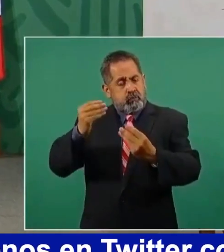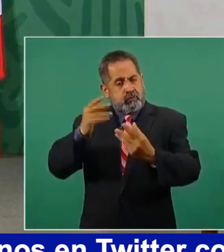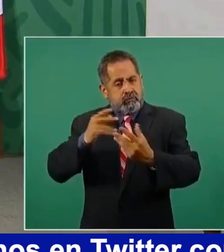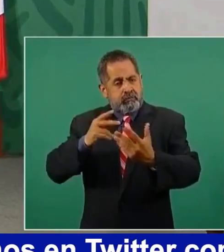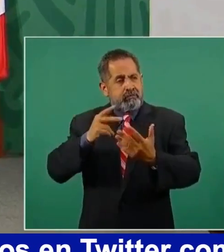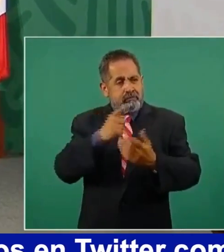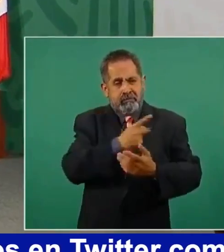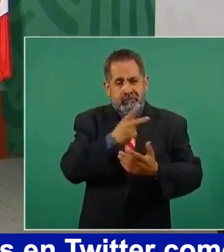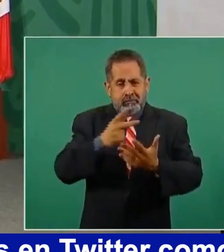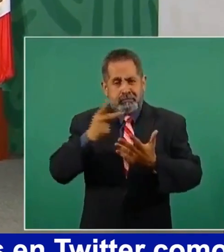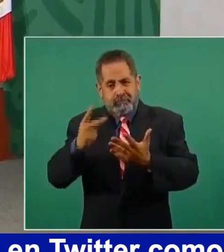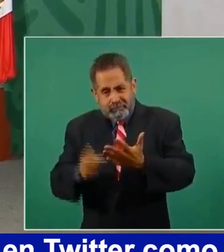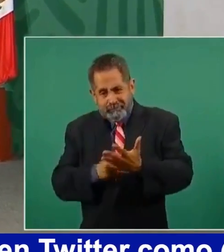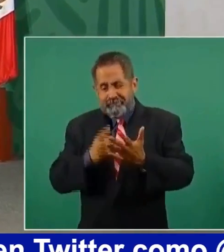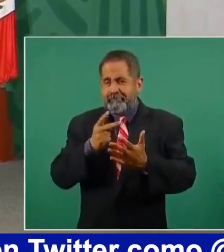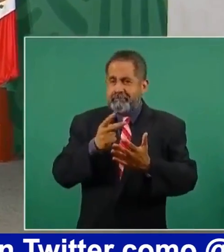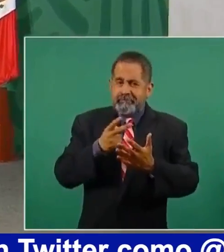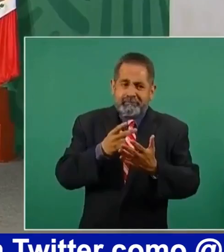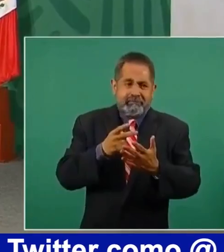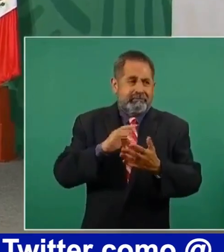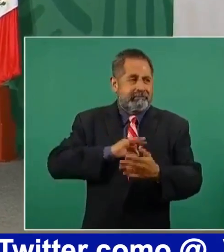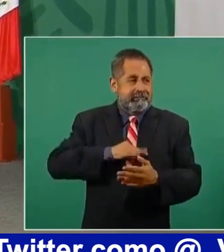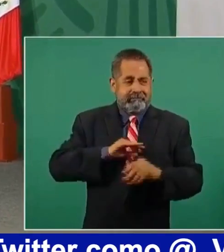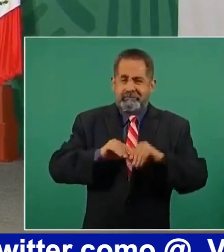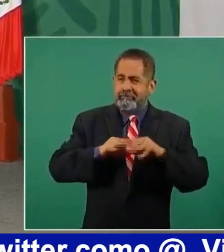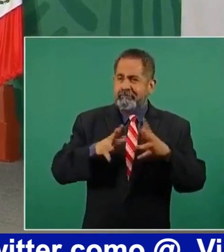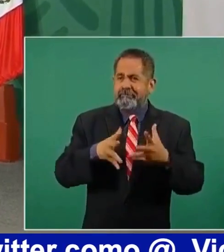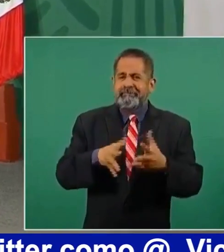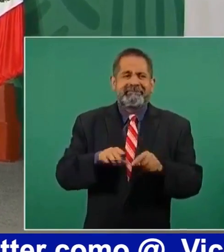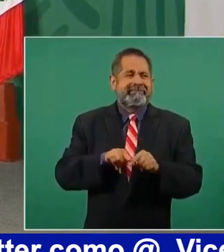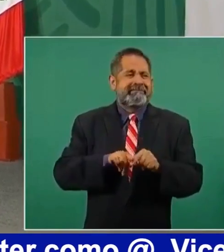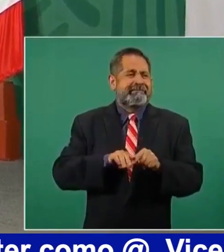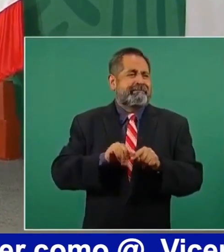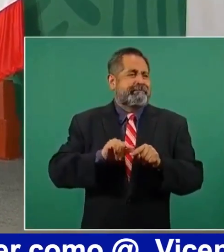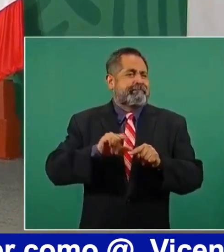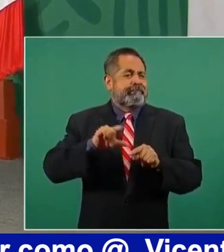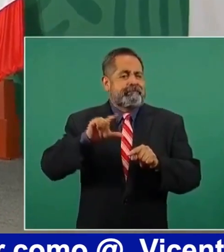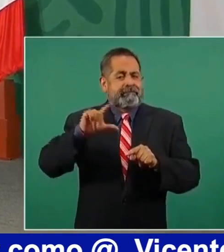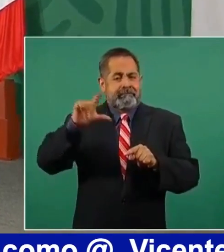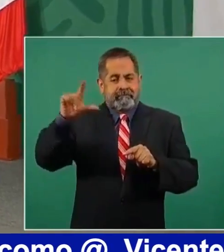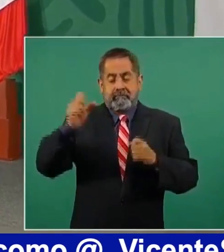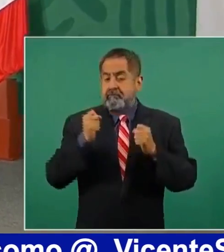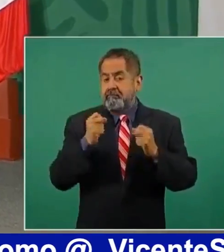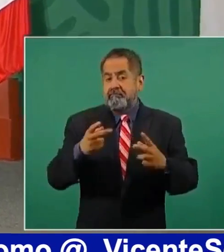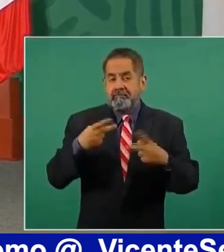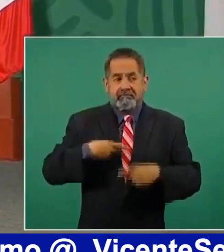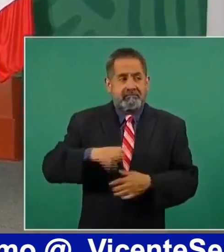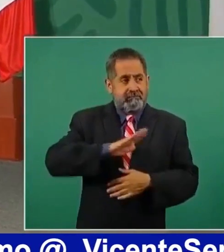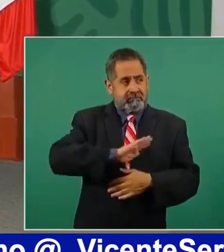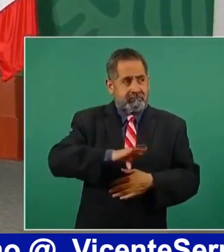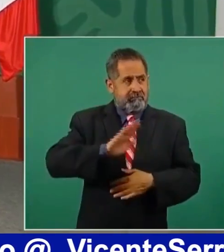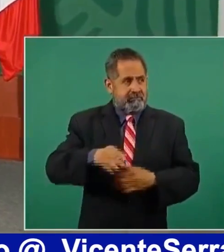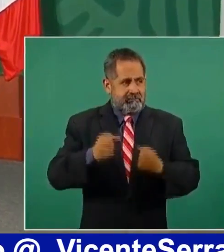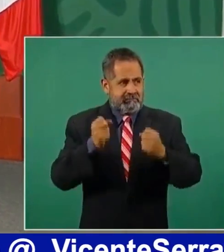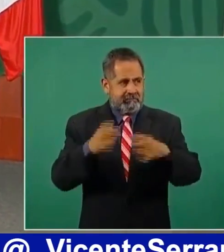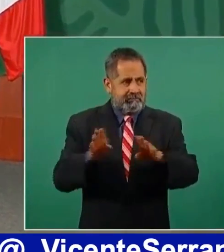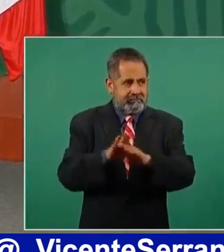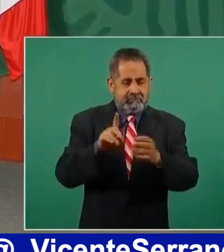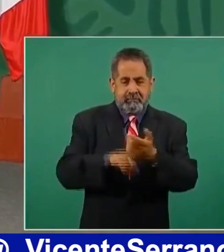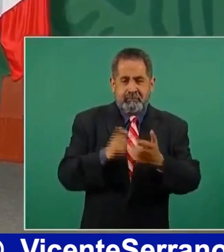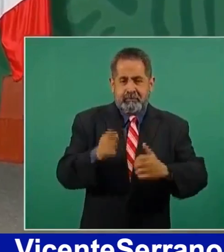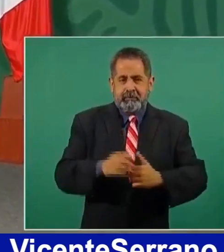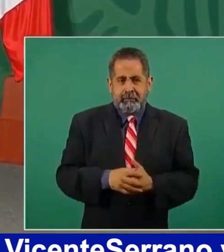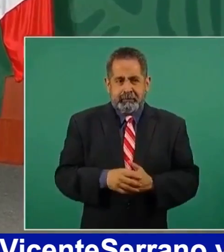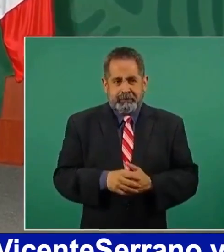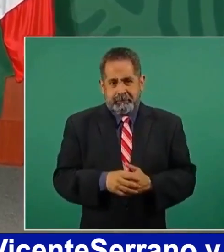nueva ola de COVID, también con ese número de fallecidos aproximados,